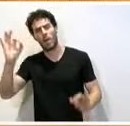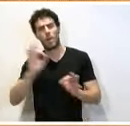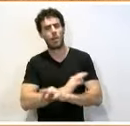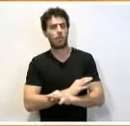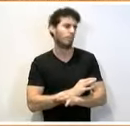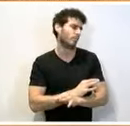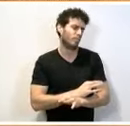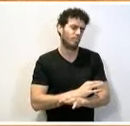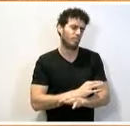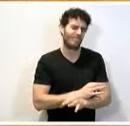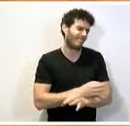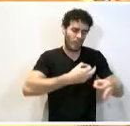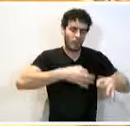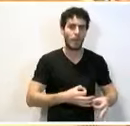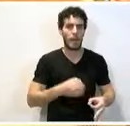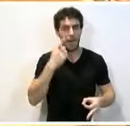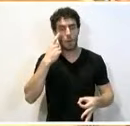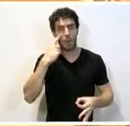la memoria democrática. Sus escritos sí.